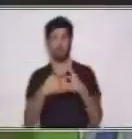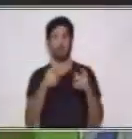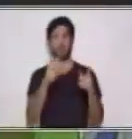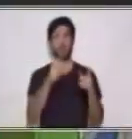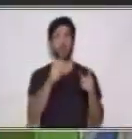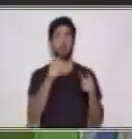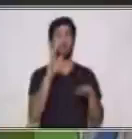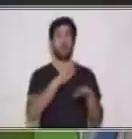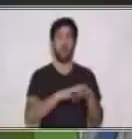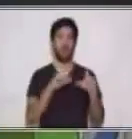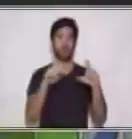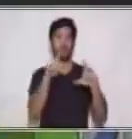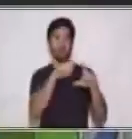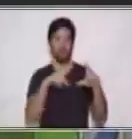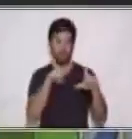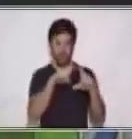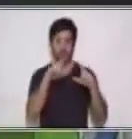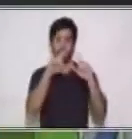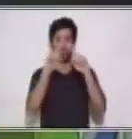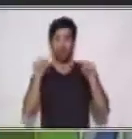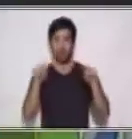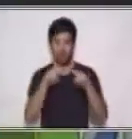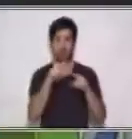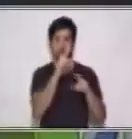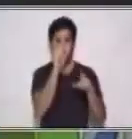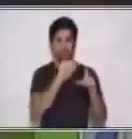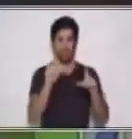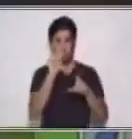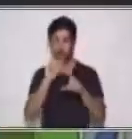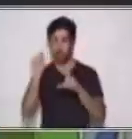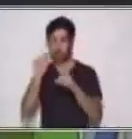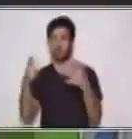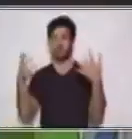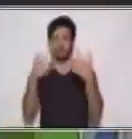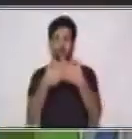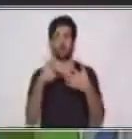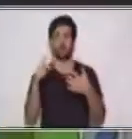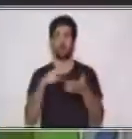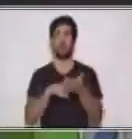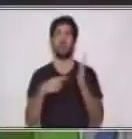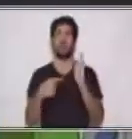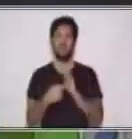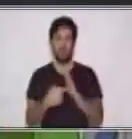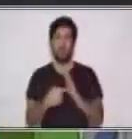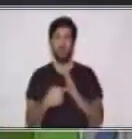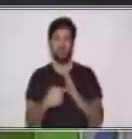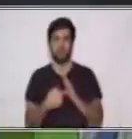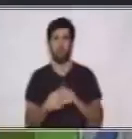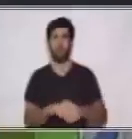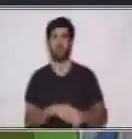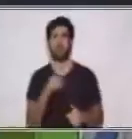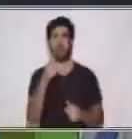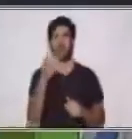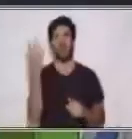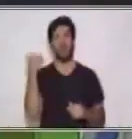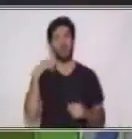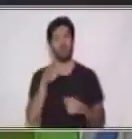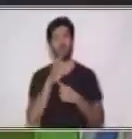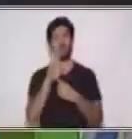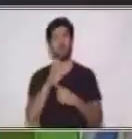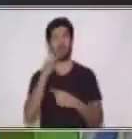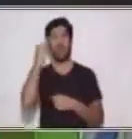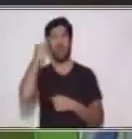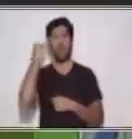figuras geométricas y que ya sabían qué significaba. O sea, era un conjunto de símbolos que representaba ideas y